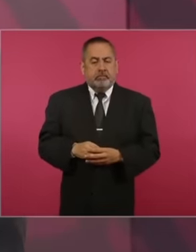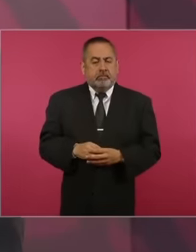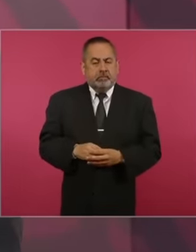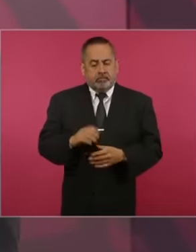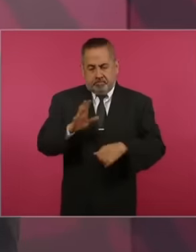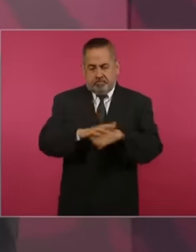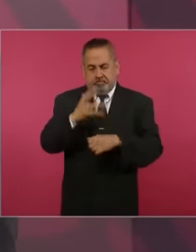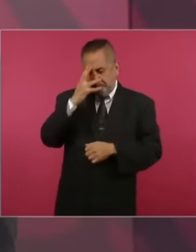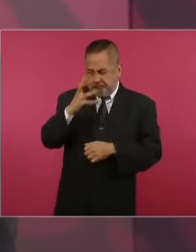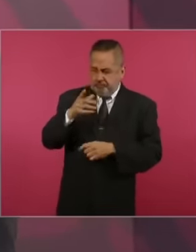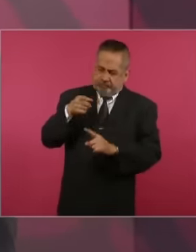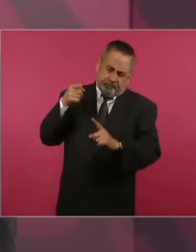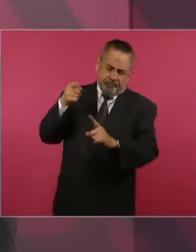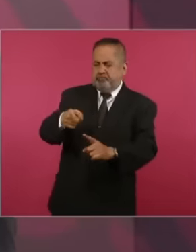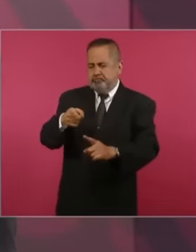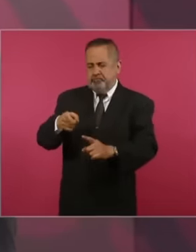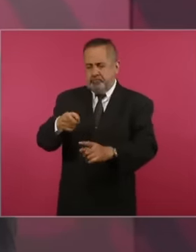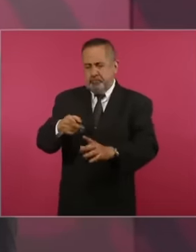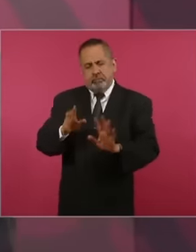enérgico, ¿no?,